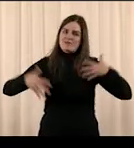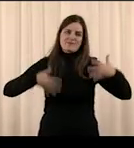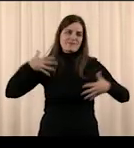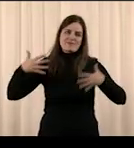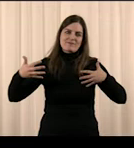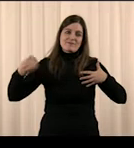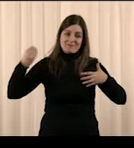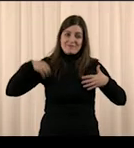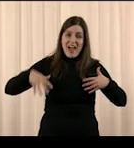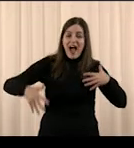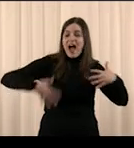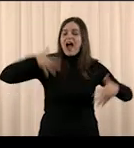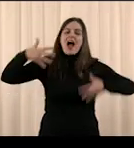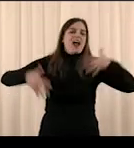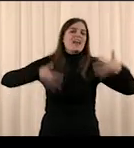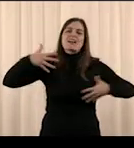Esa alegría